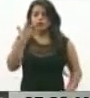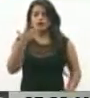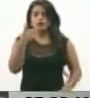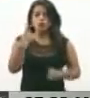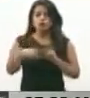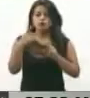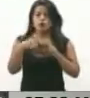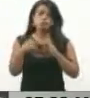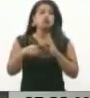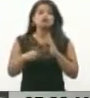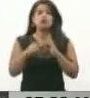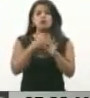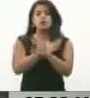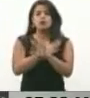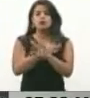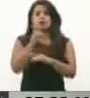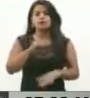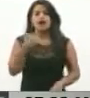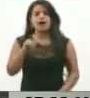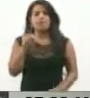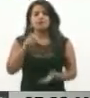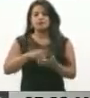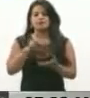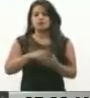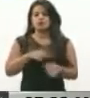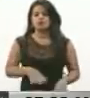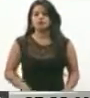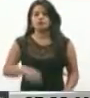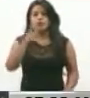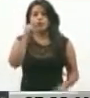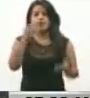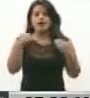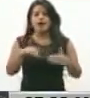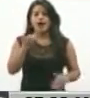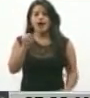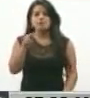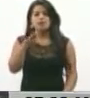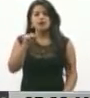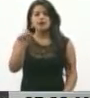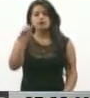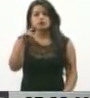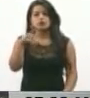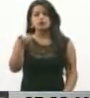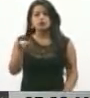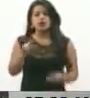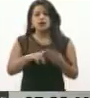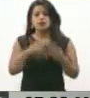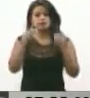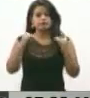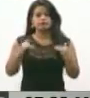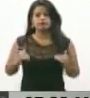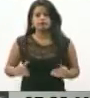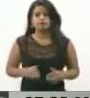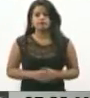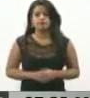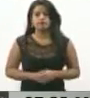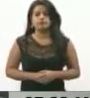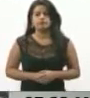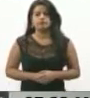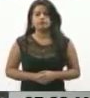qué otros jugadores tienen también participación. Albert Bravo, Aymara Espinosa en atletismo en ese caso. Este es el caso